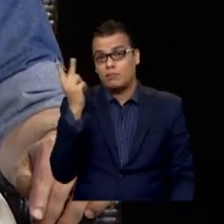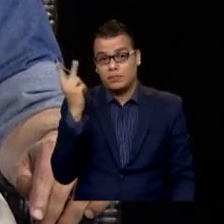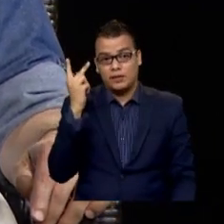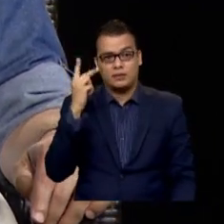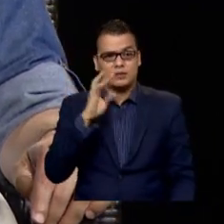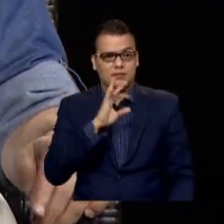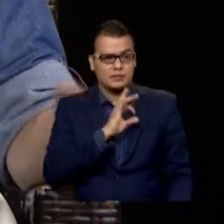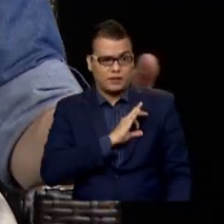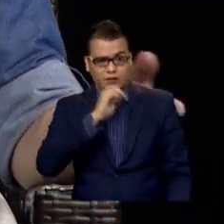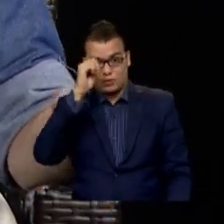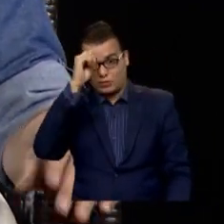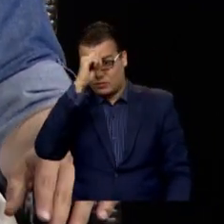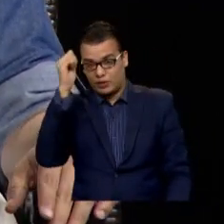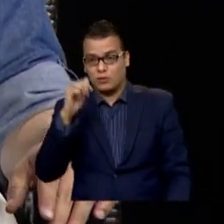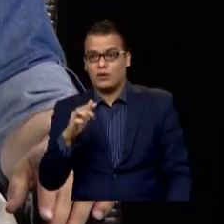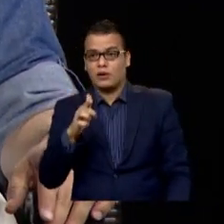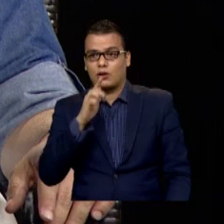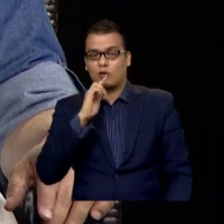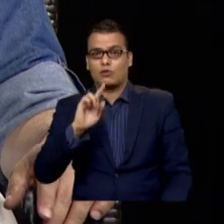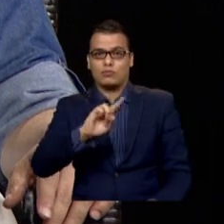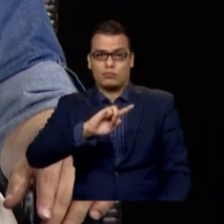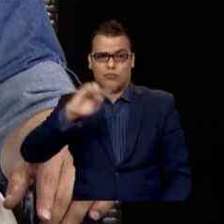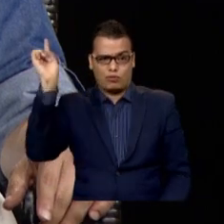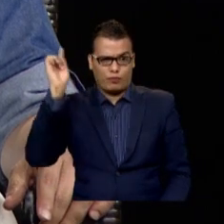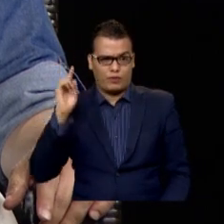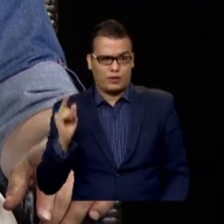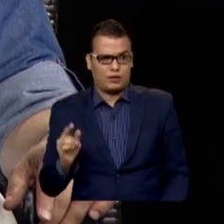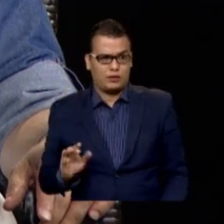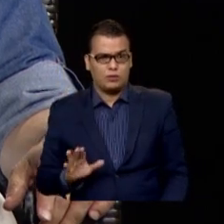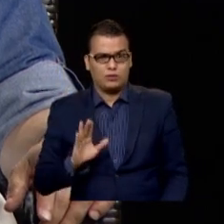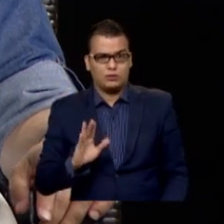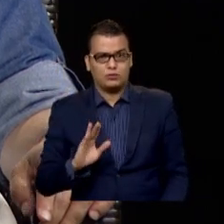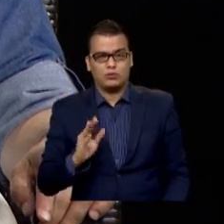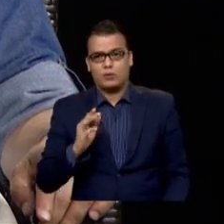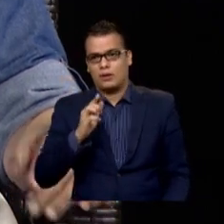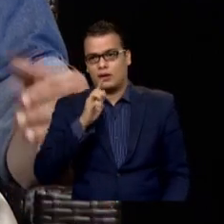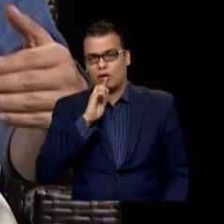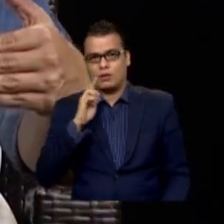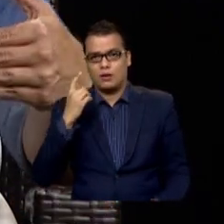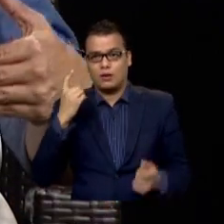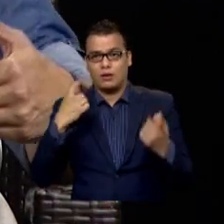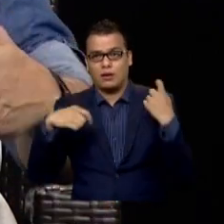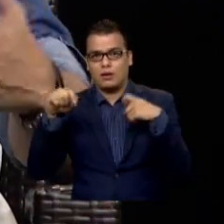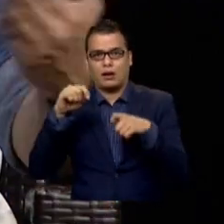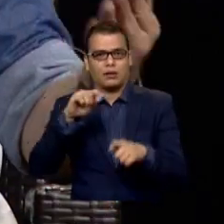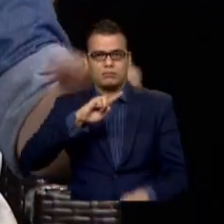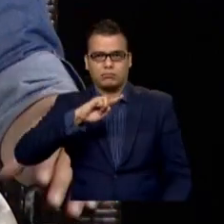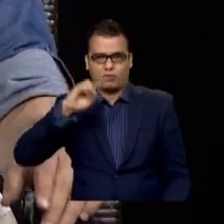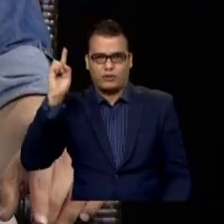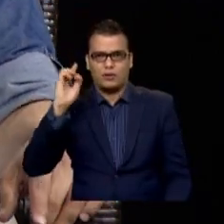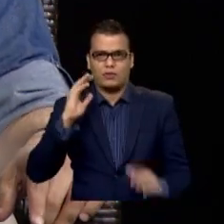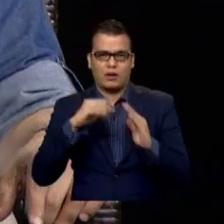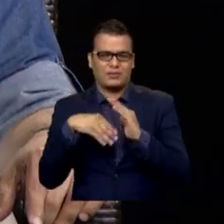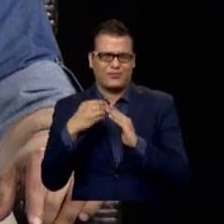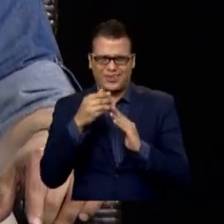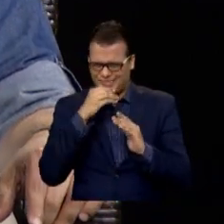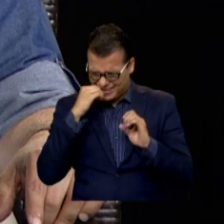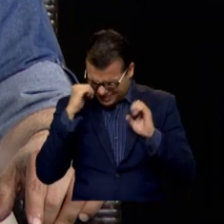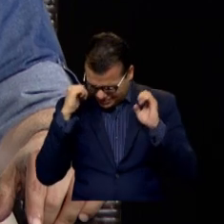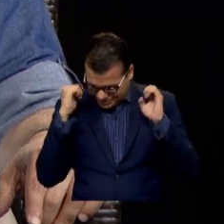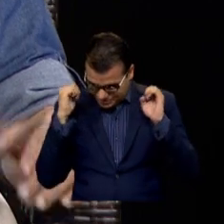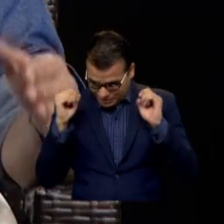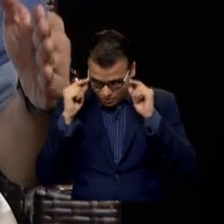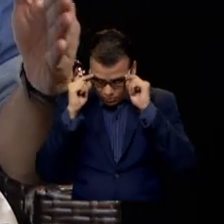ley seca, no podrá venderse ni consumirse licor, ni en el andén, ni en ningún tipo de espacio